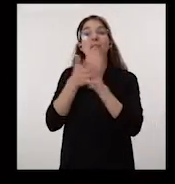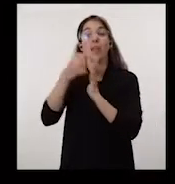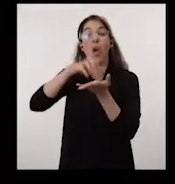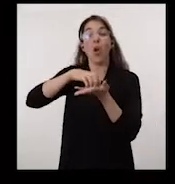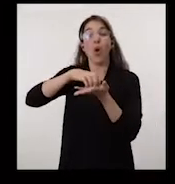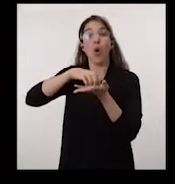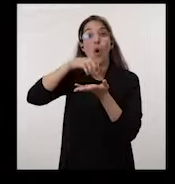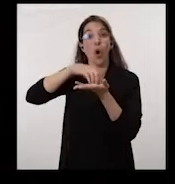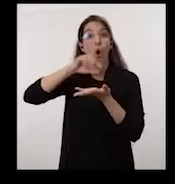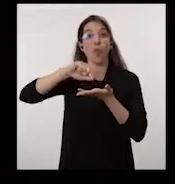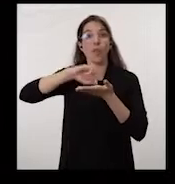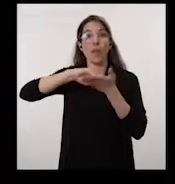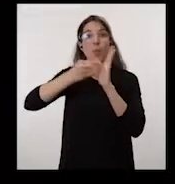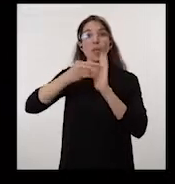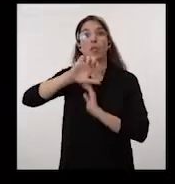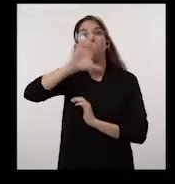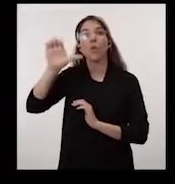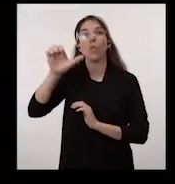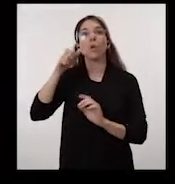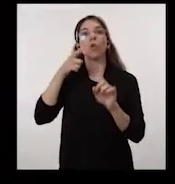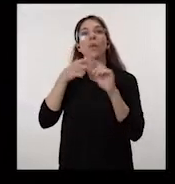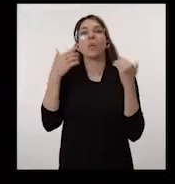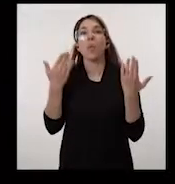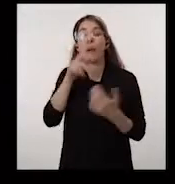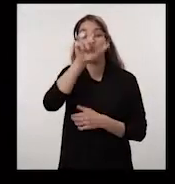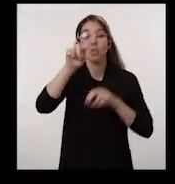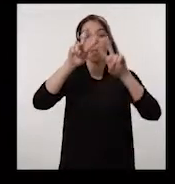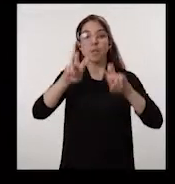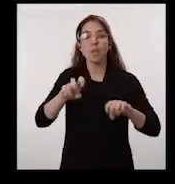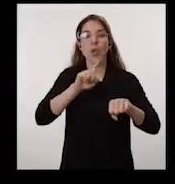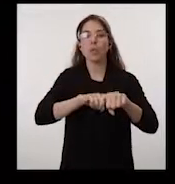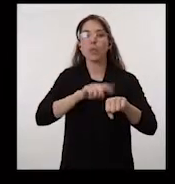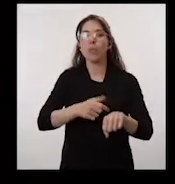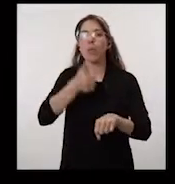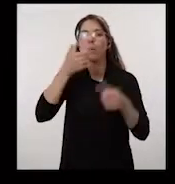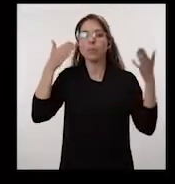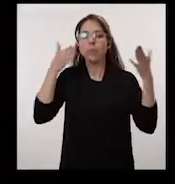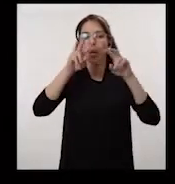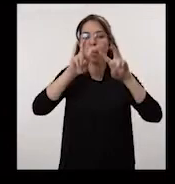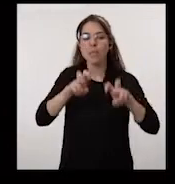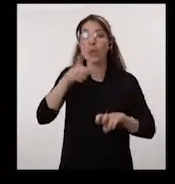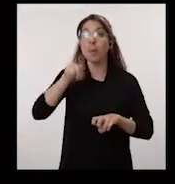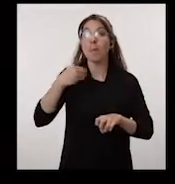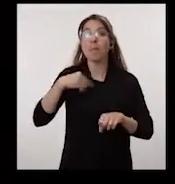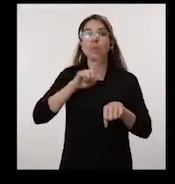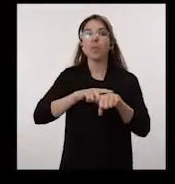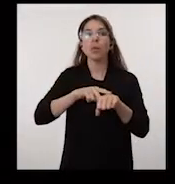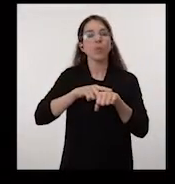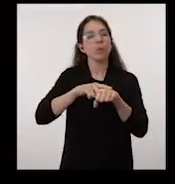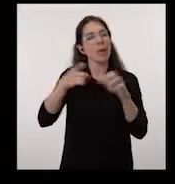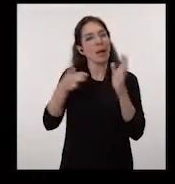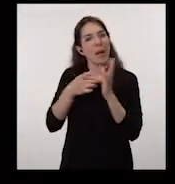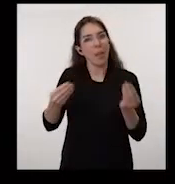en la oficina de proyectos europeos se centra en conseguir que nuestros investigadores tengan más tiempo para investigar y que ese tiempo